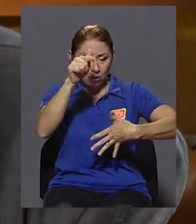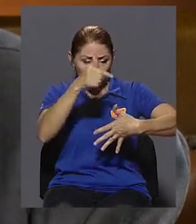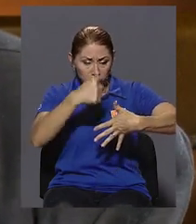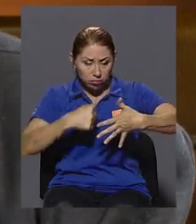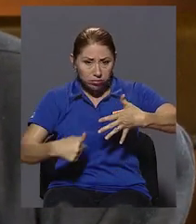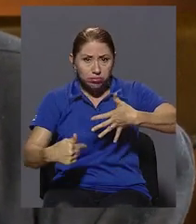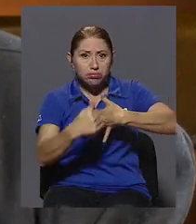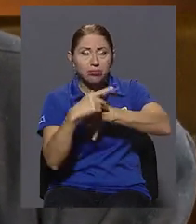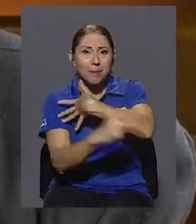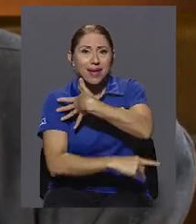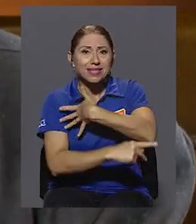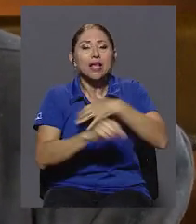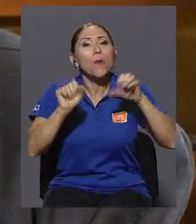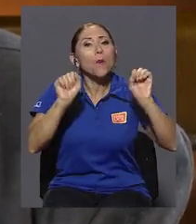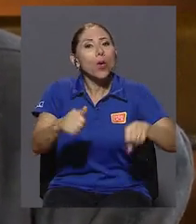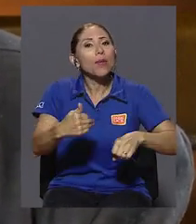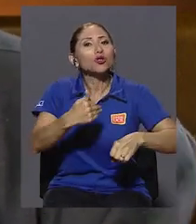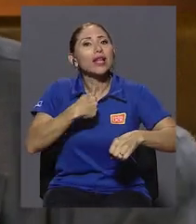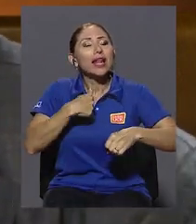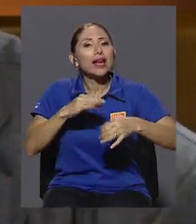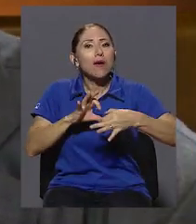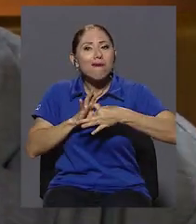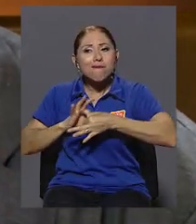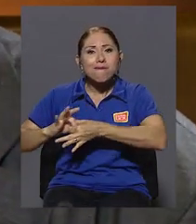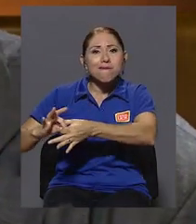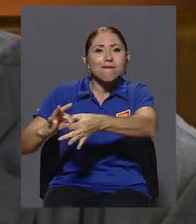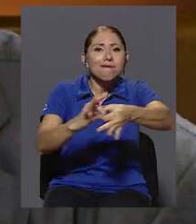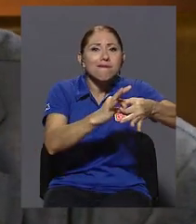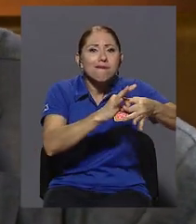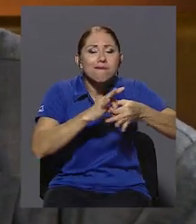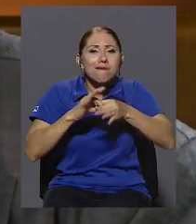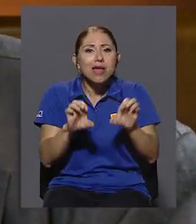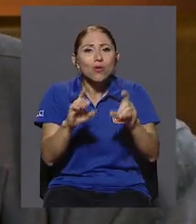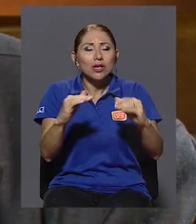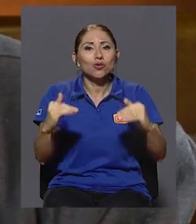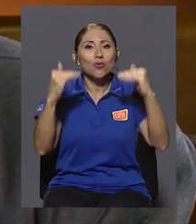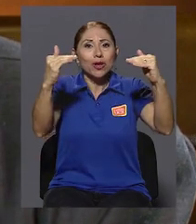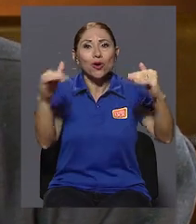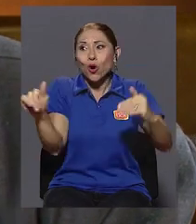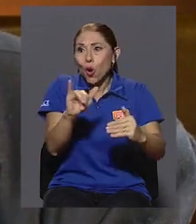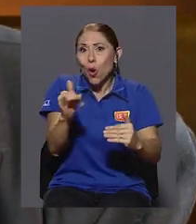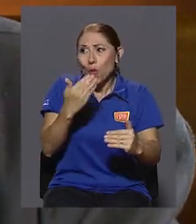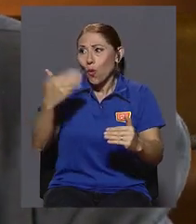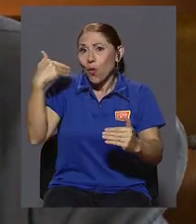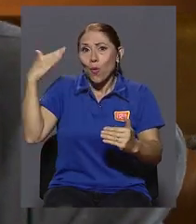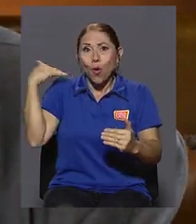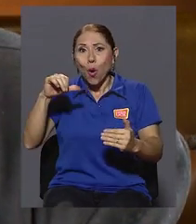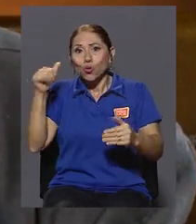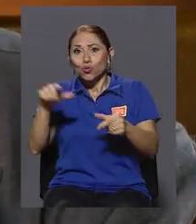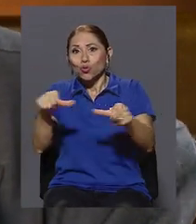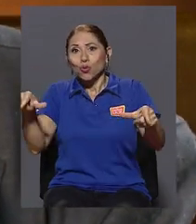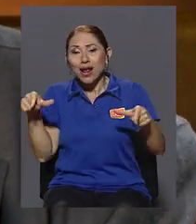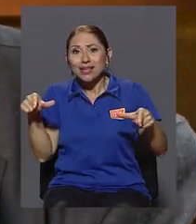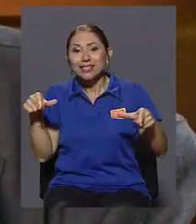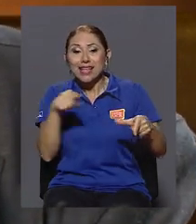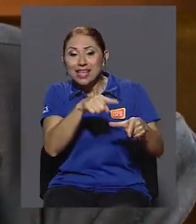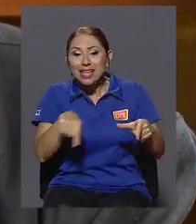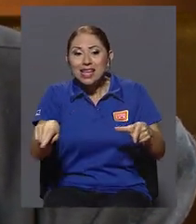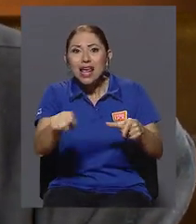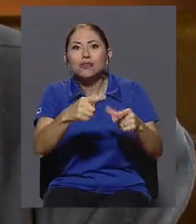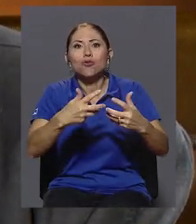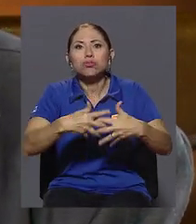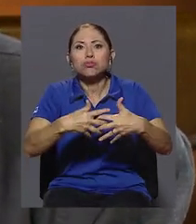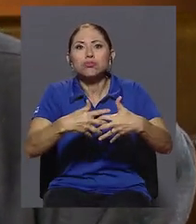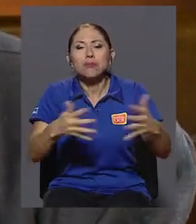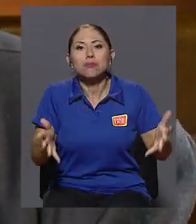tener un sistema articulado de educación superior como tienen y tuvieron otros continentes y hacer de eso un motor de